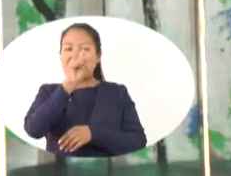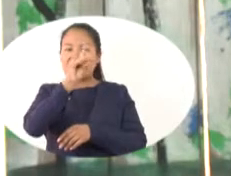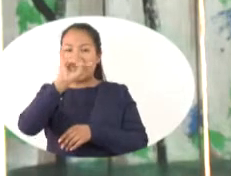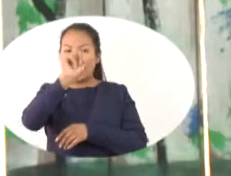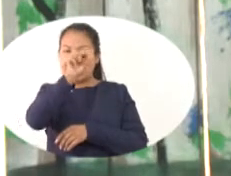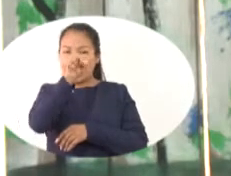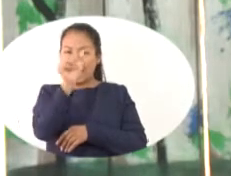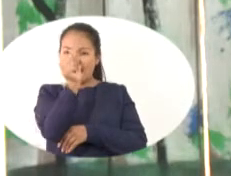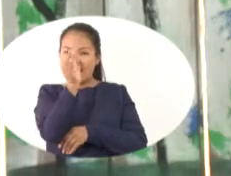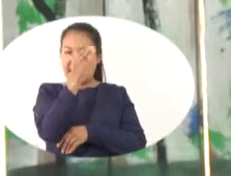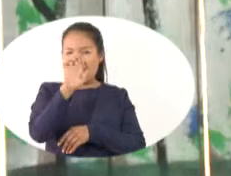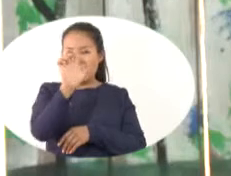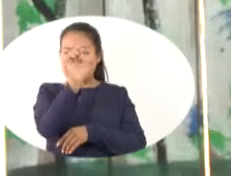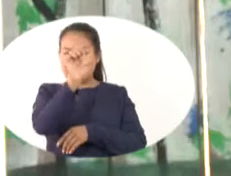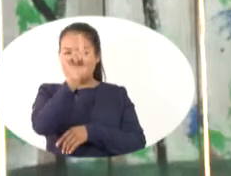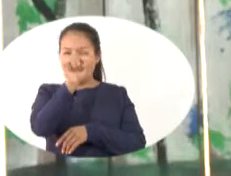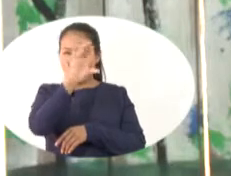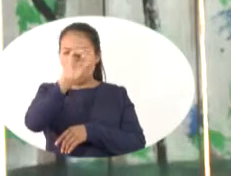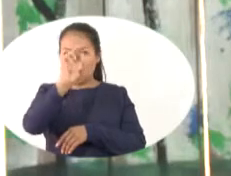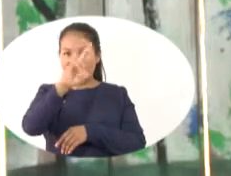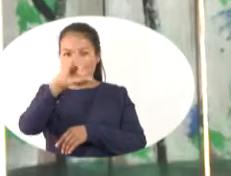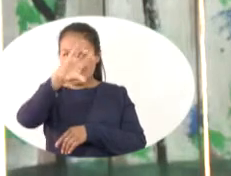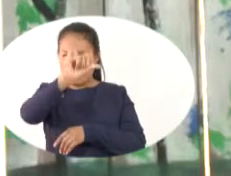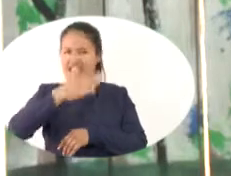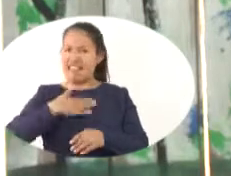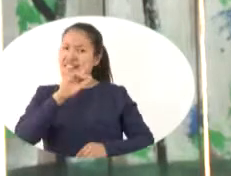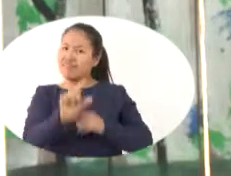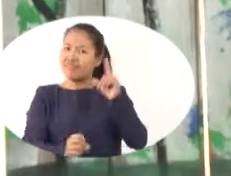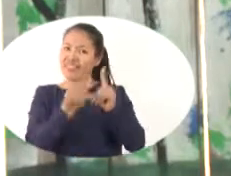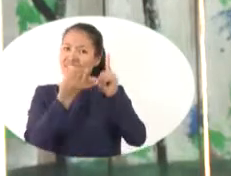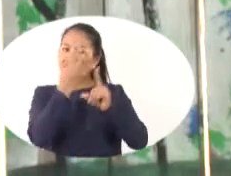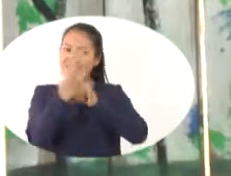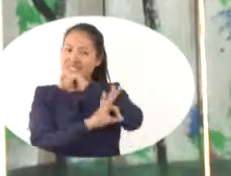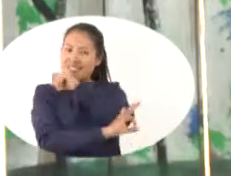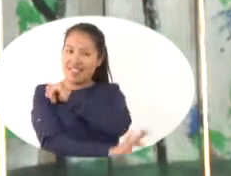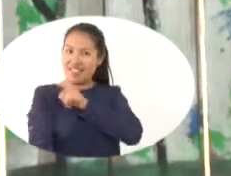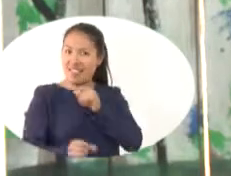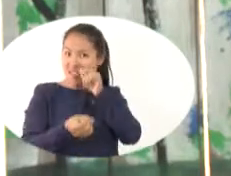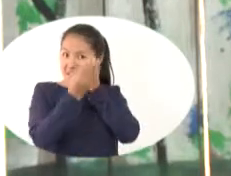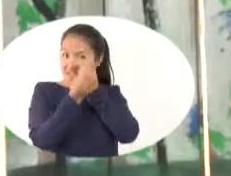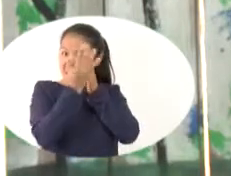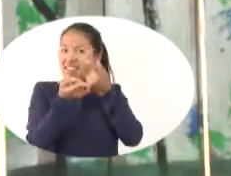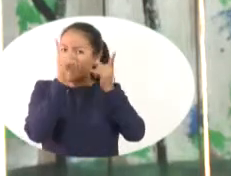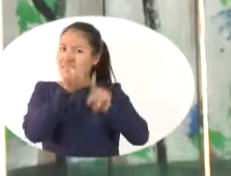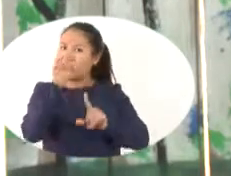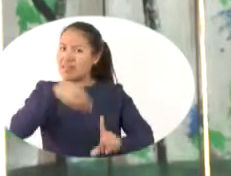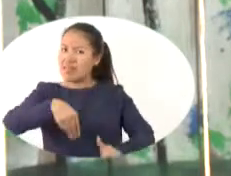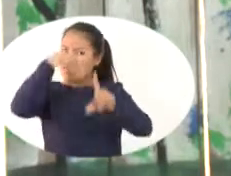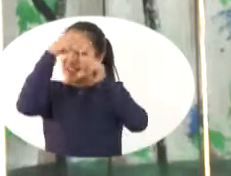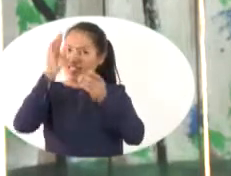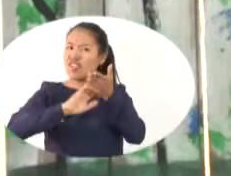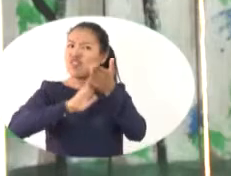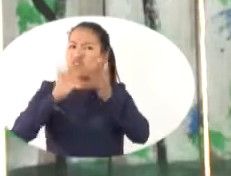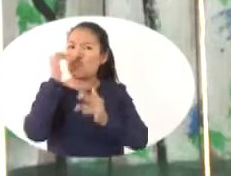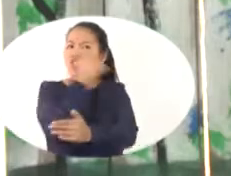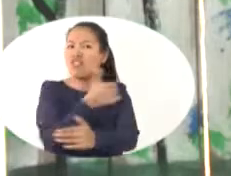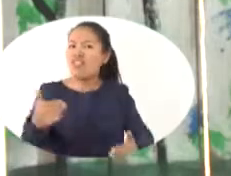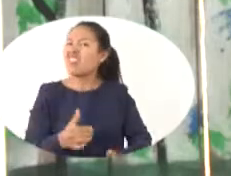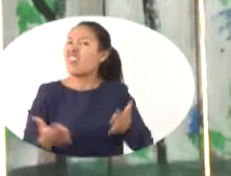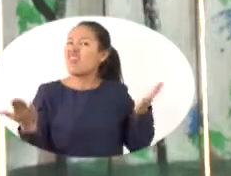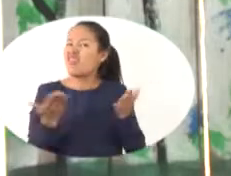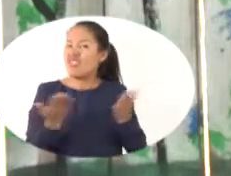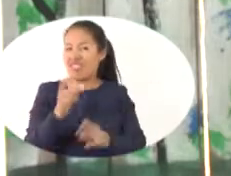nombre es Tadiana Guadalupe Escorcia Romero, licenciada de Psicología y Pedagogía y licenciada de la Maestría de Estudios en Infancias de la